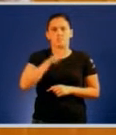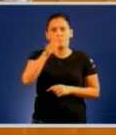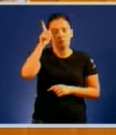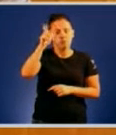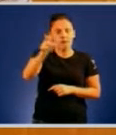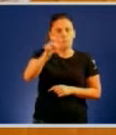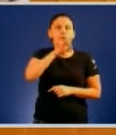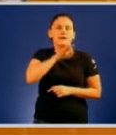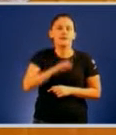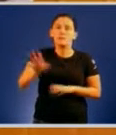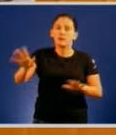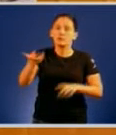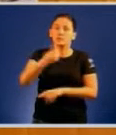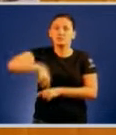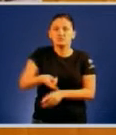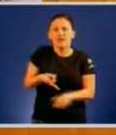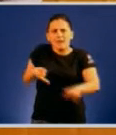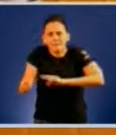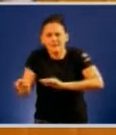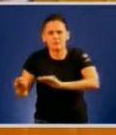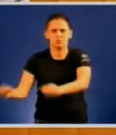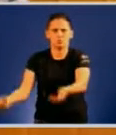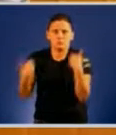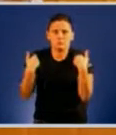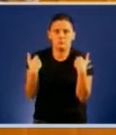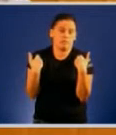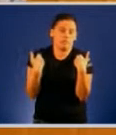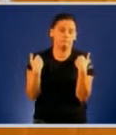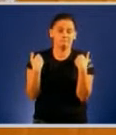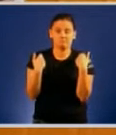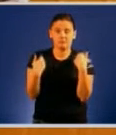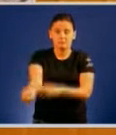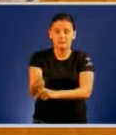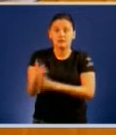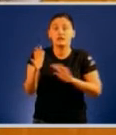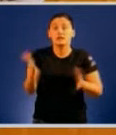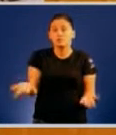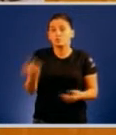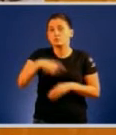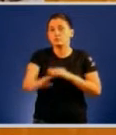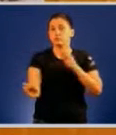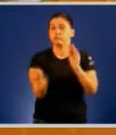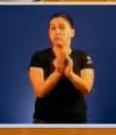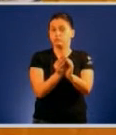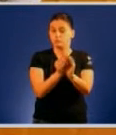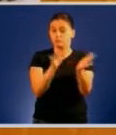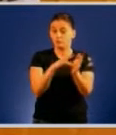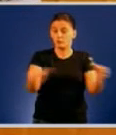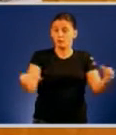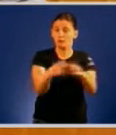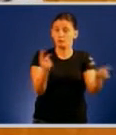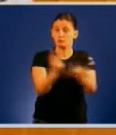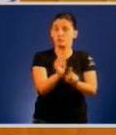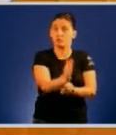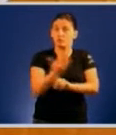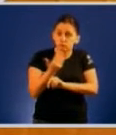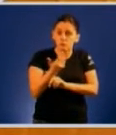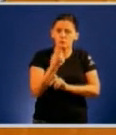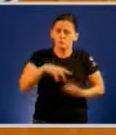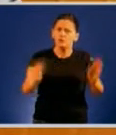galego. E vostedes fuxen da súa responsabilidade. Por iso coincidimos coas emendas que se presentan desde a oposición nese